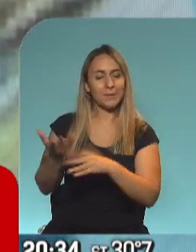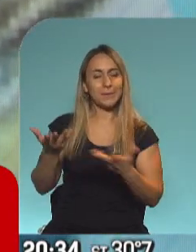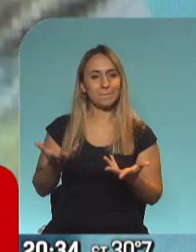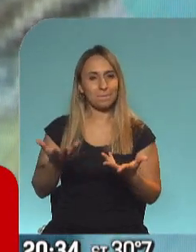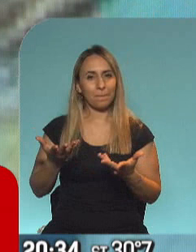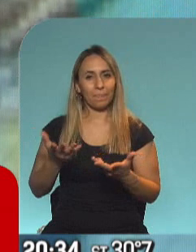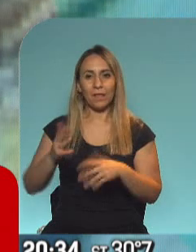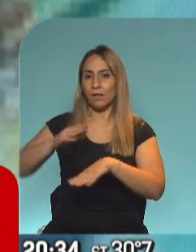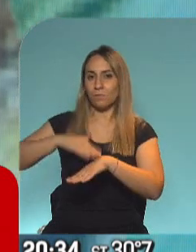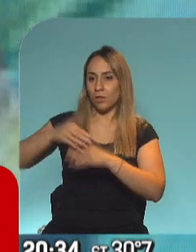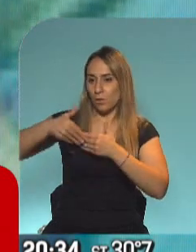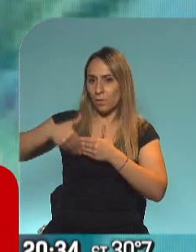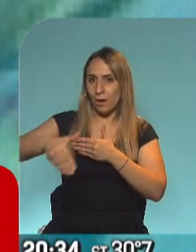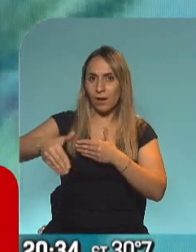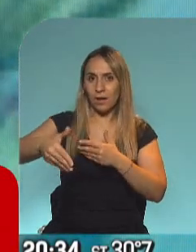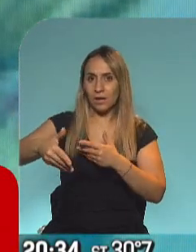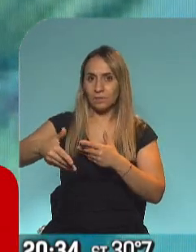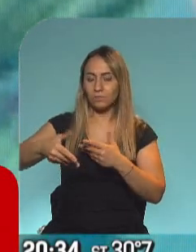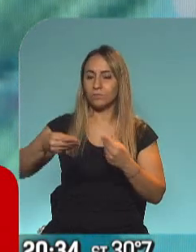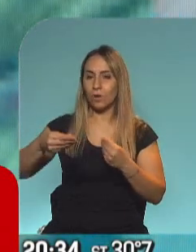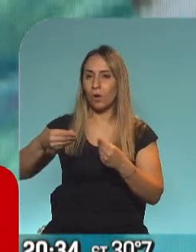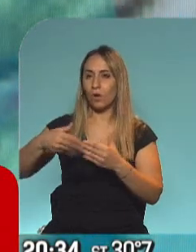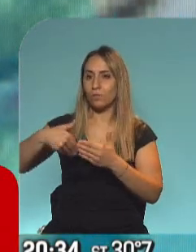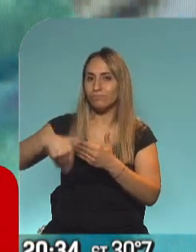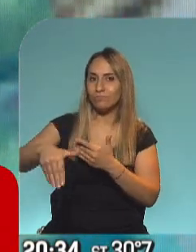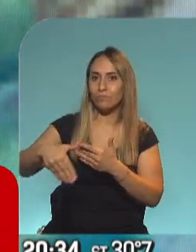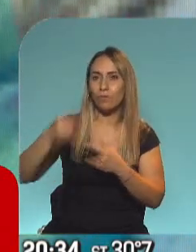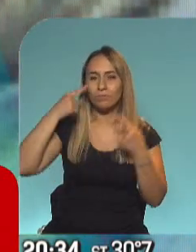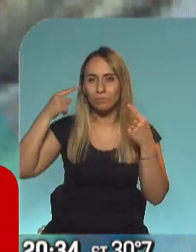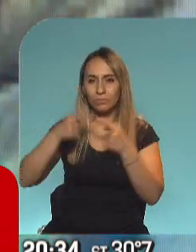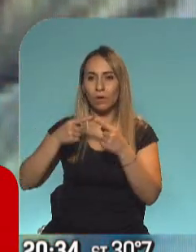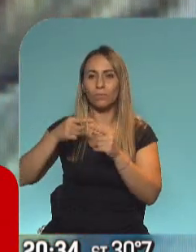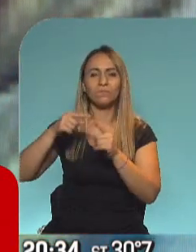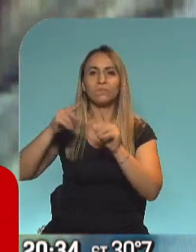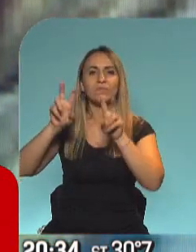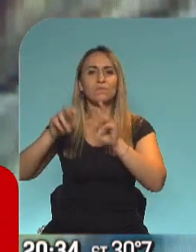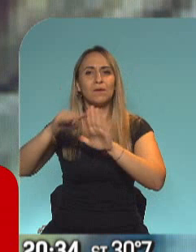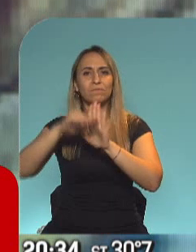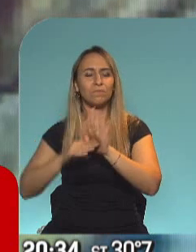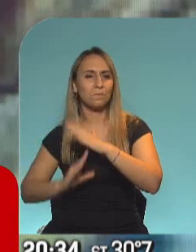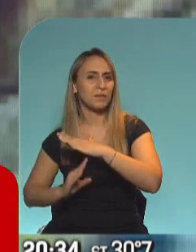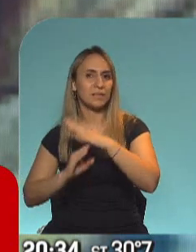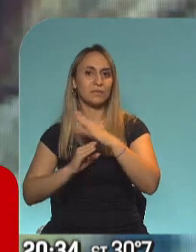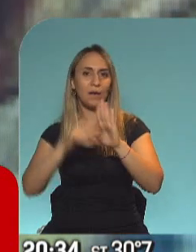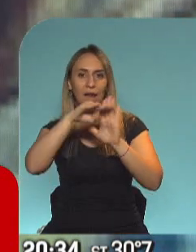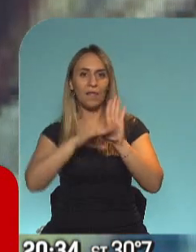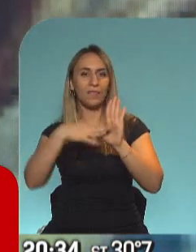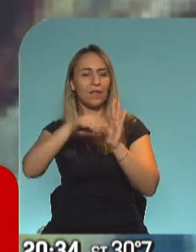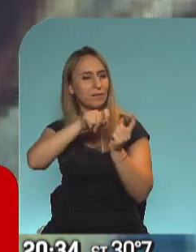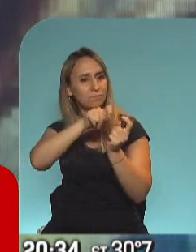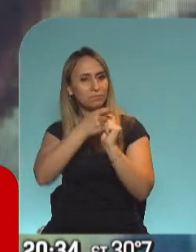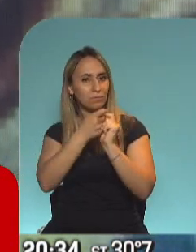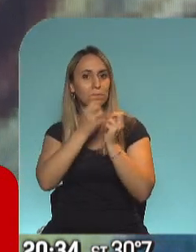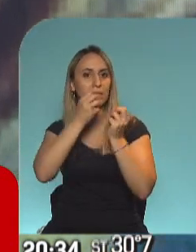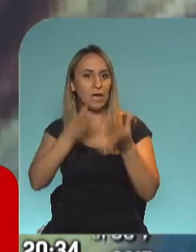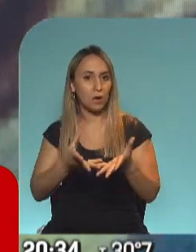el tiempo que viene, ¿cuál será la prioridad? ¿Qué es lo que deben corregir, qué es lo que deben mejorar, que por la coyuntura no